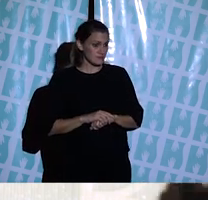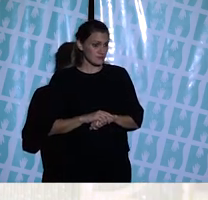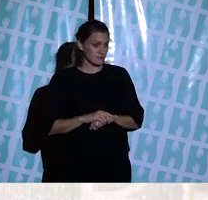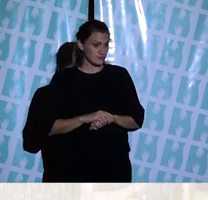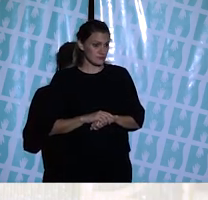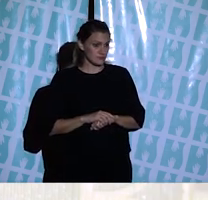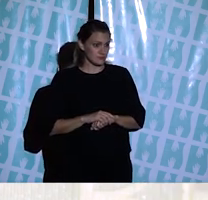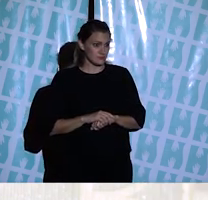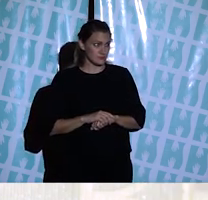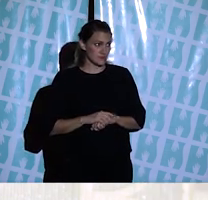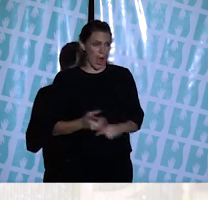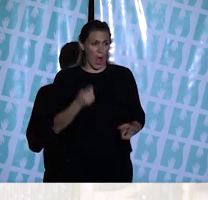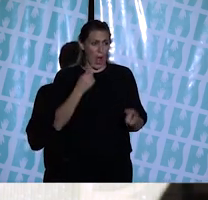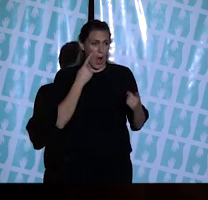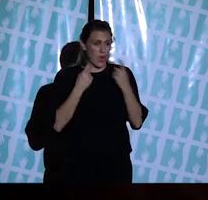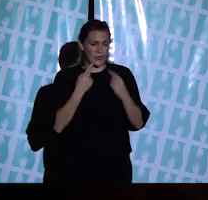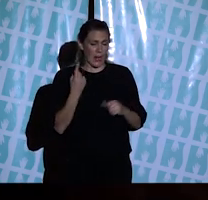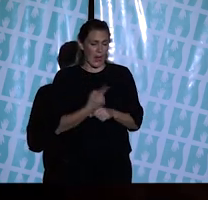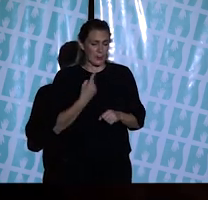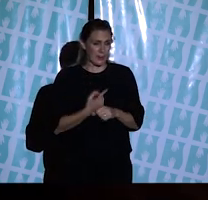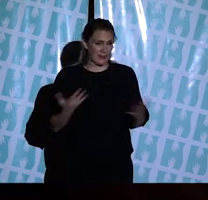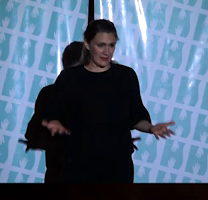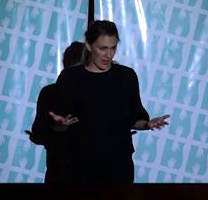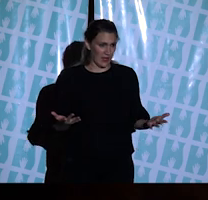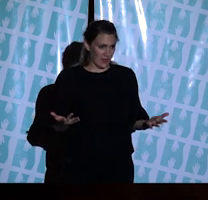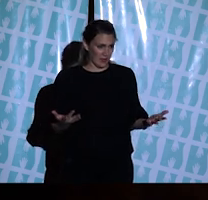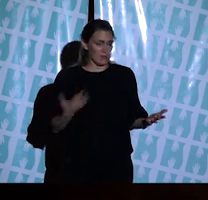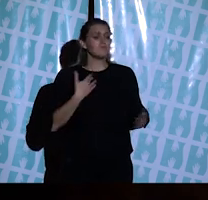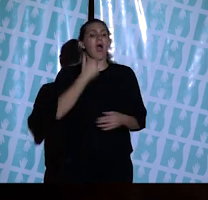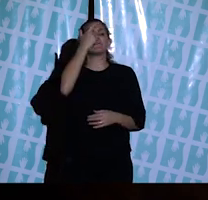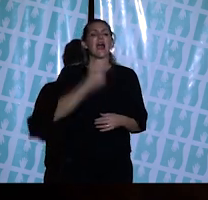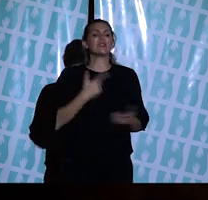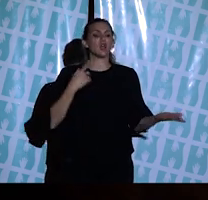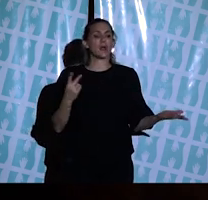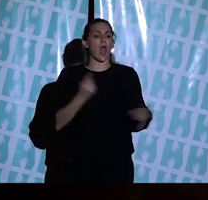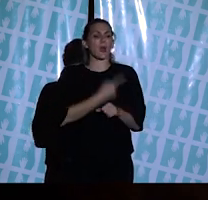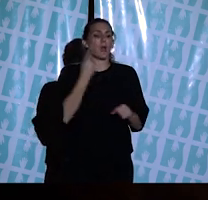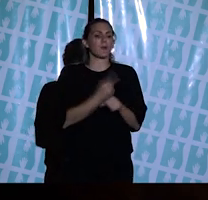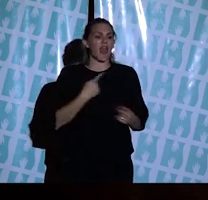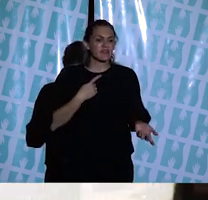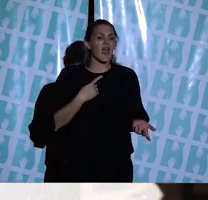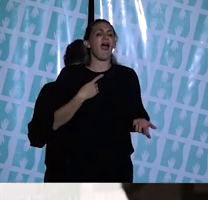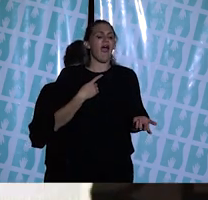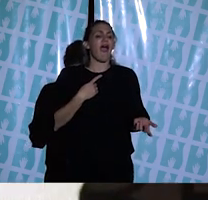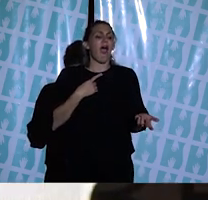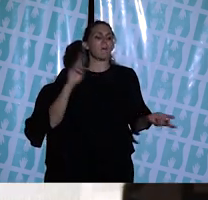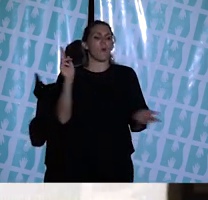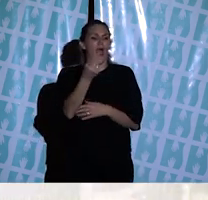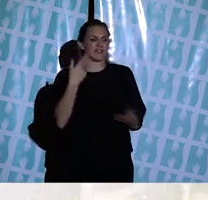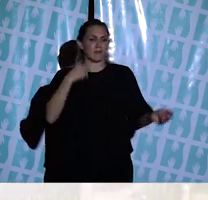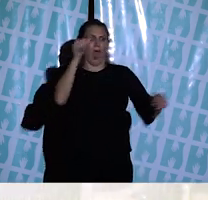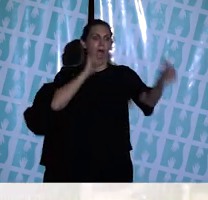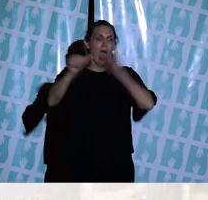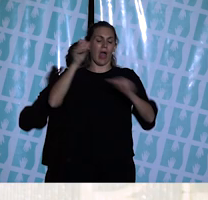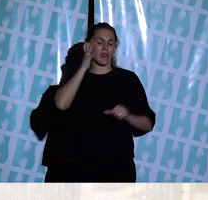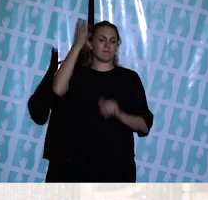por eso uno puede morirse de coma alcohólico. ¿Por qué? Va deprimiendo áreas hasta finalmente las áreas